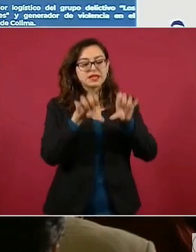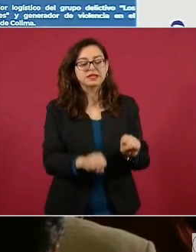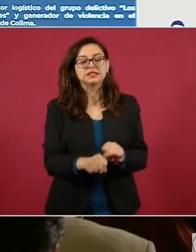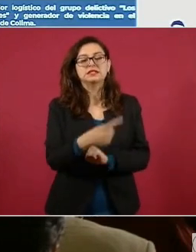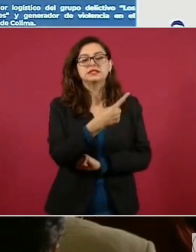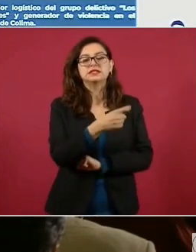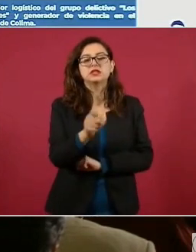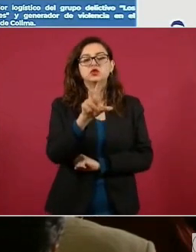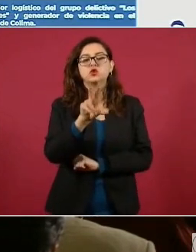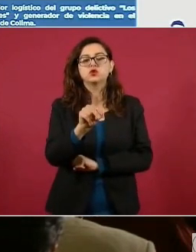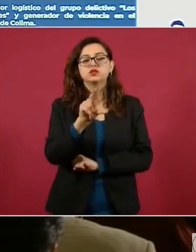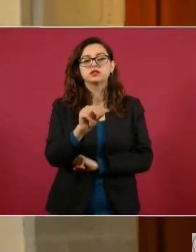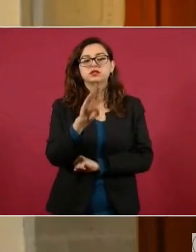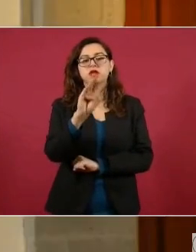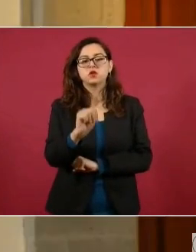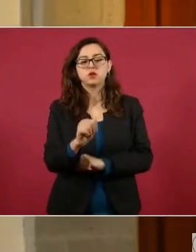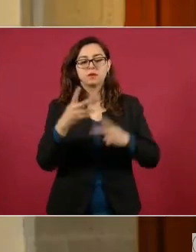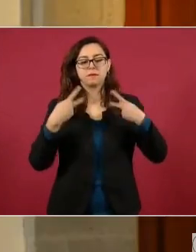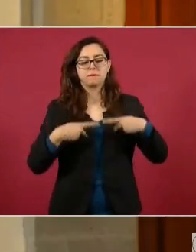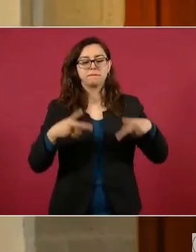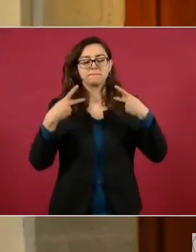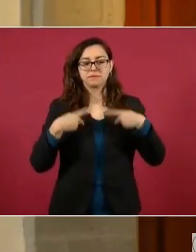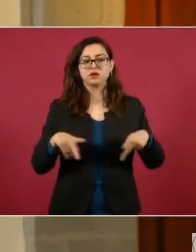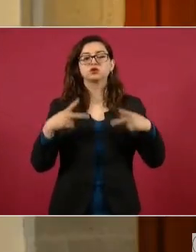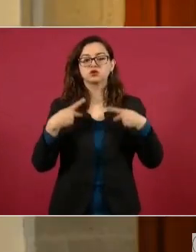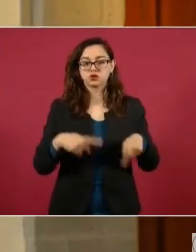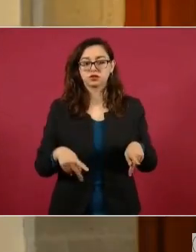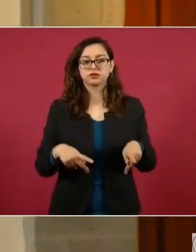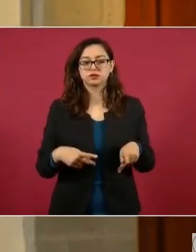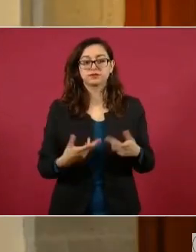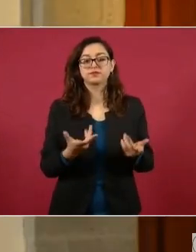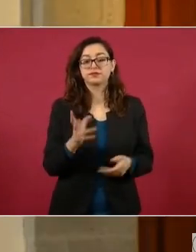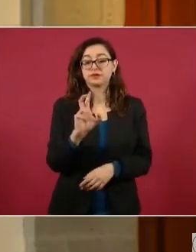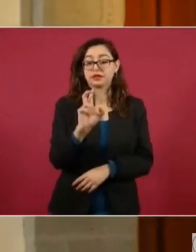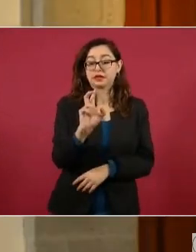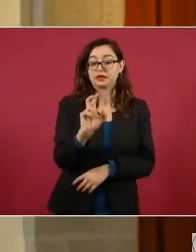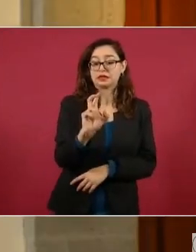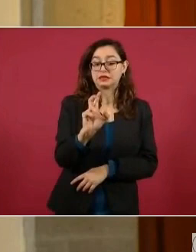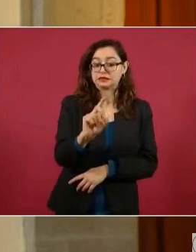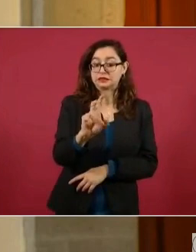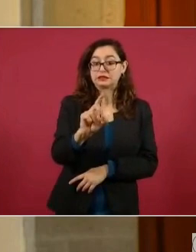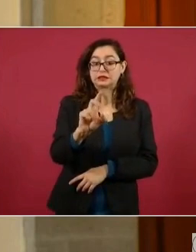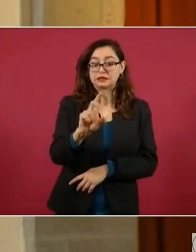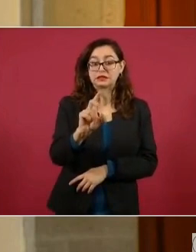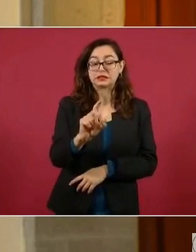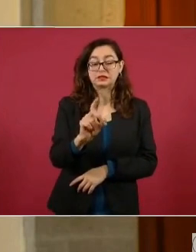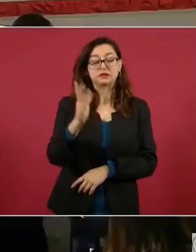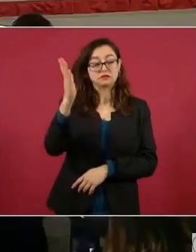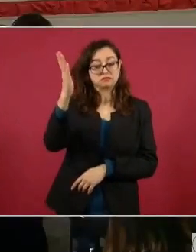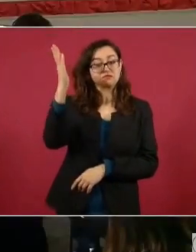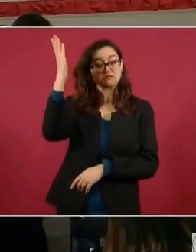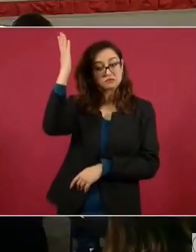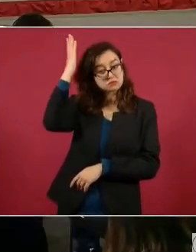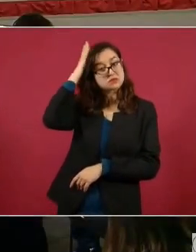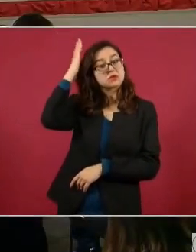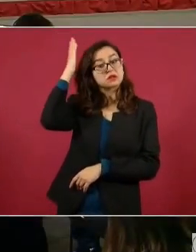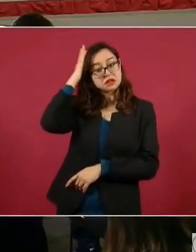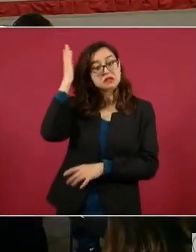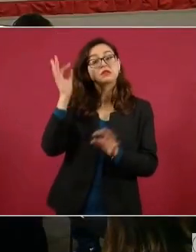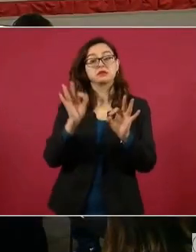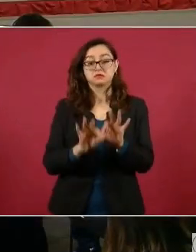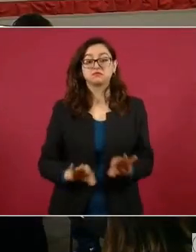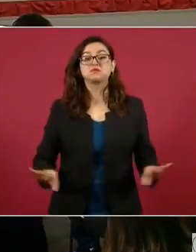personas de estas 189 30 son relevantes son nueve eventos